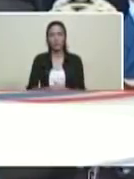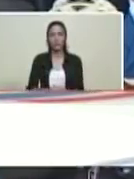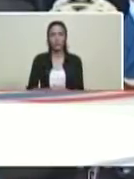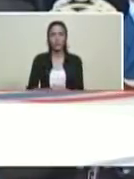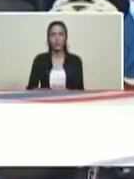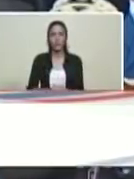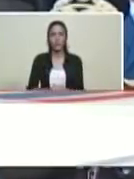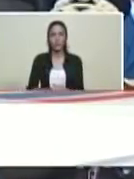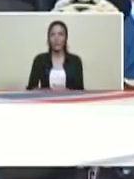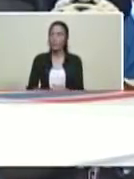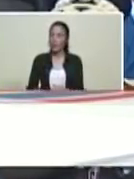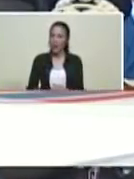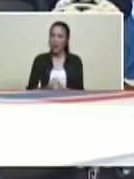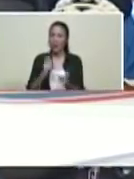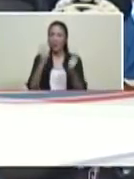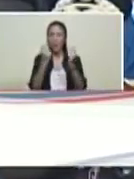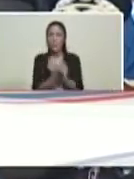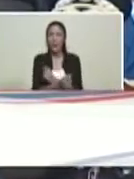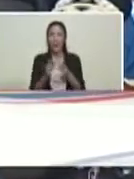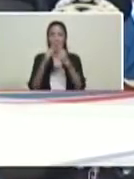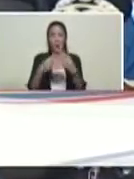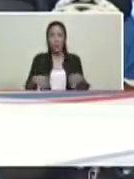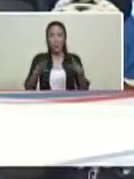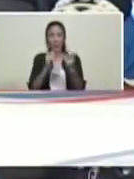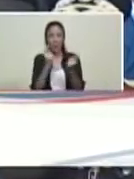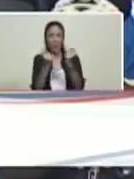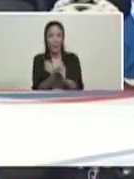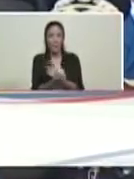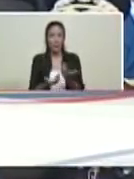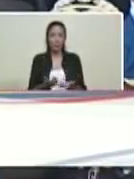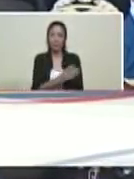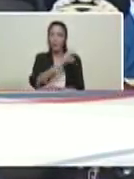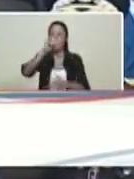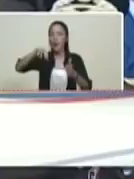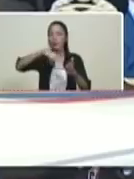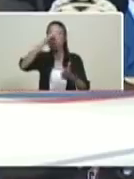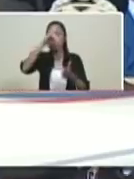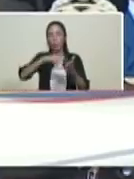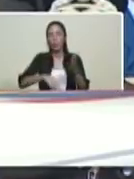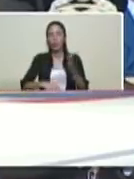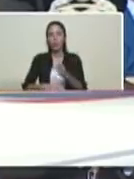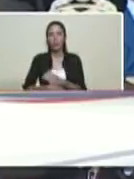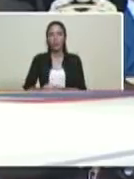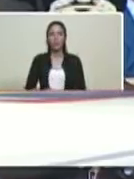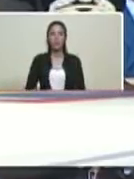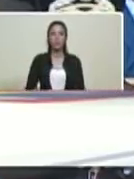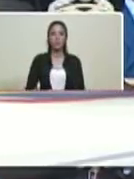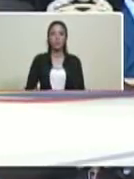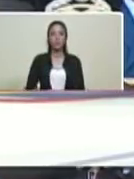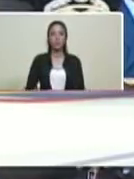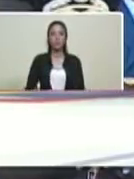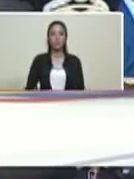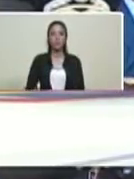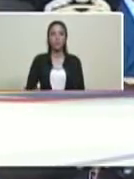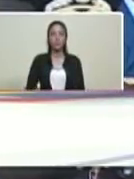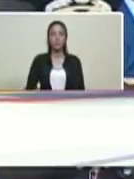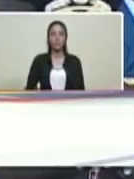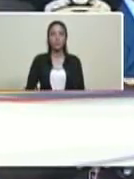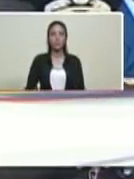se convierte en una neocolonia jamás jamás jamás